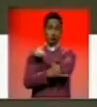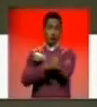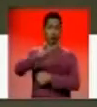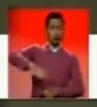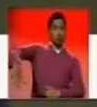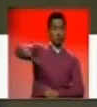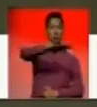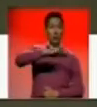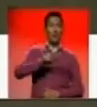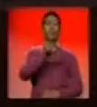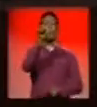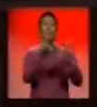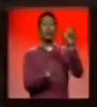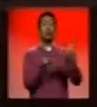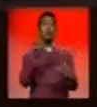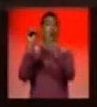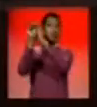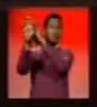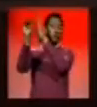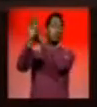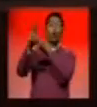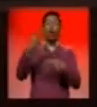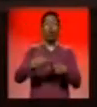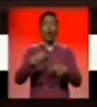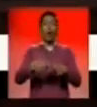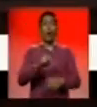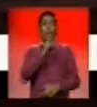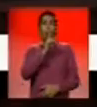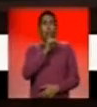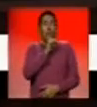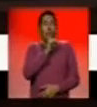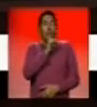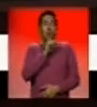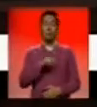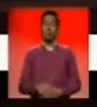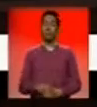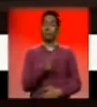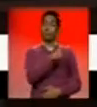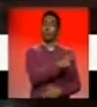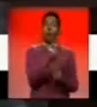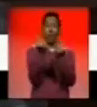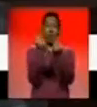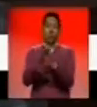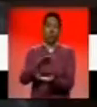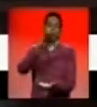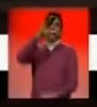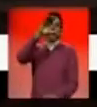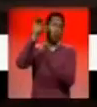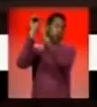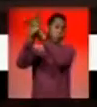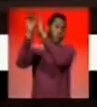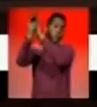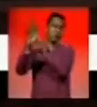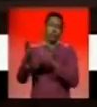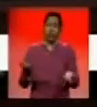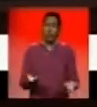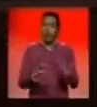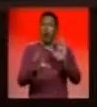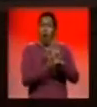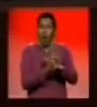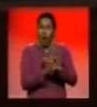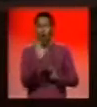identidad de sus inversionistas. En principio, todos los que logran acumular gran cantidad de dinero, ya sea por vías lícitas y sobre todo por vías